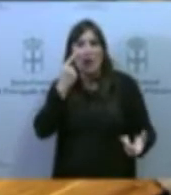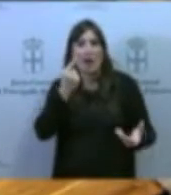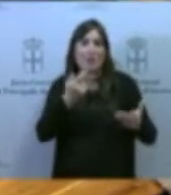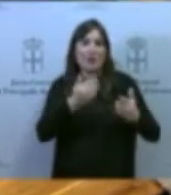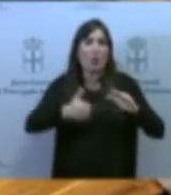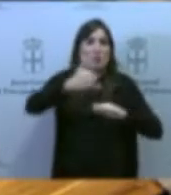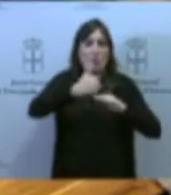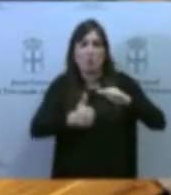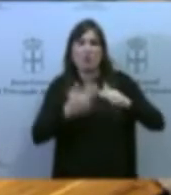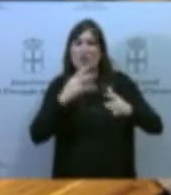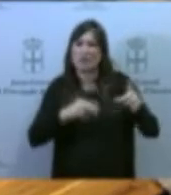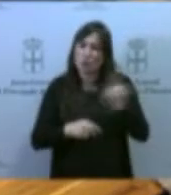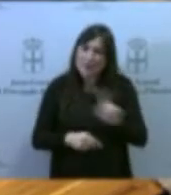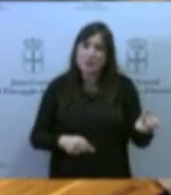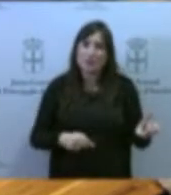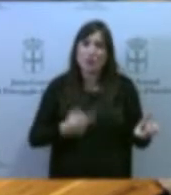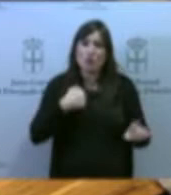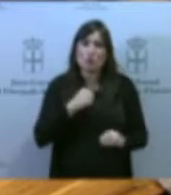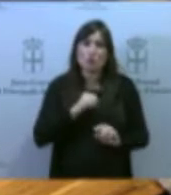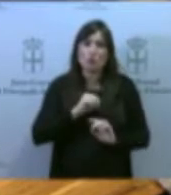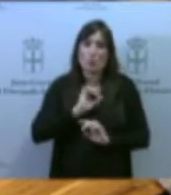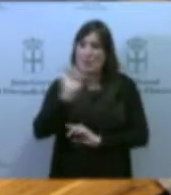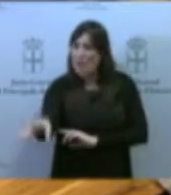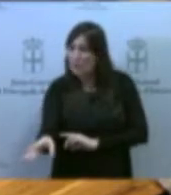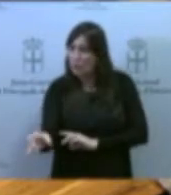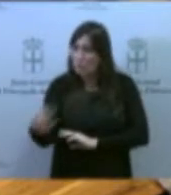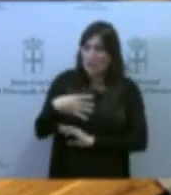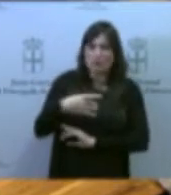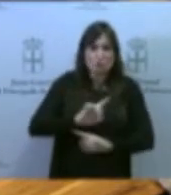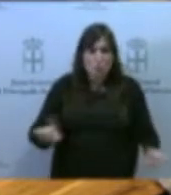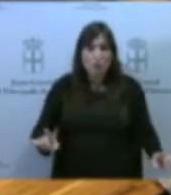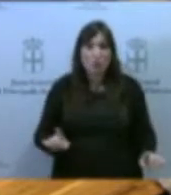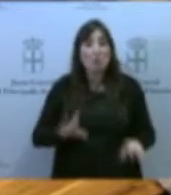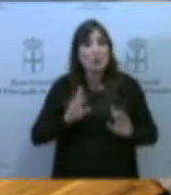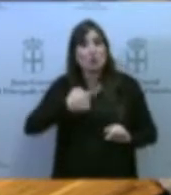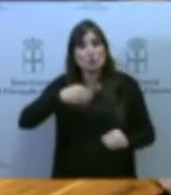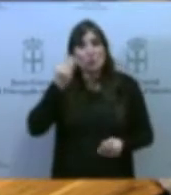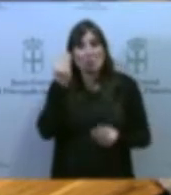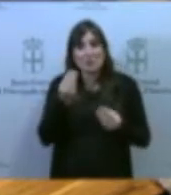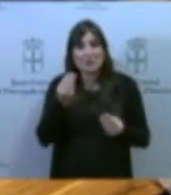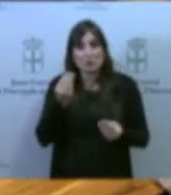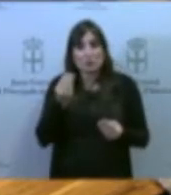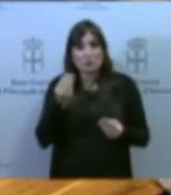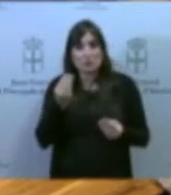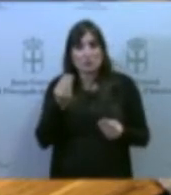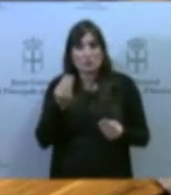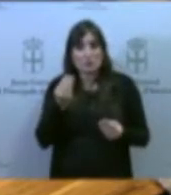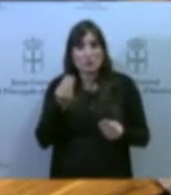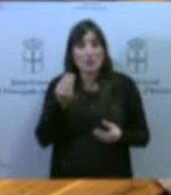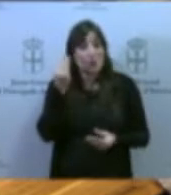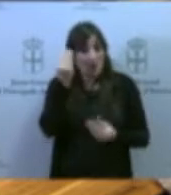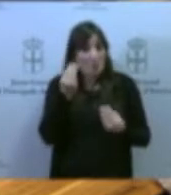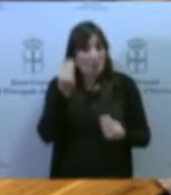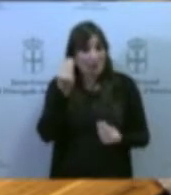nadie ni menos que nadie, pero lo que sí consideramos y es que ya está bien de